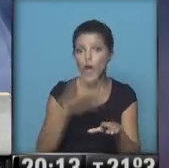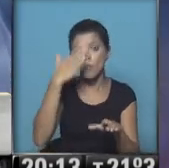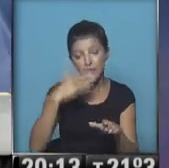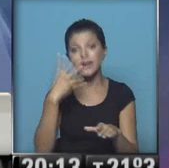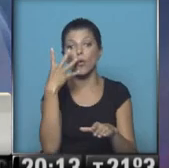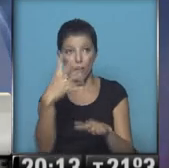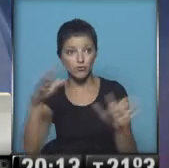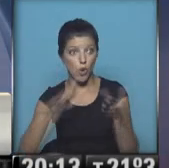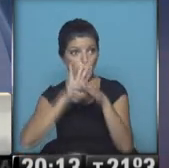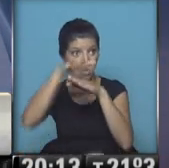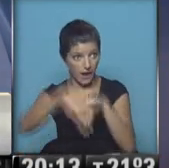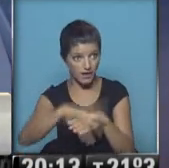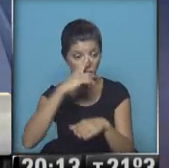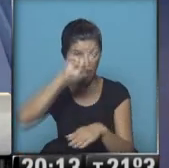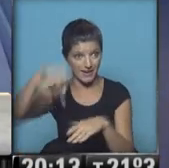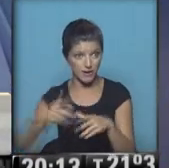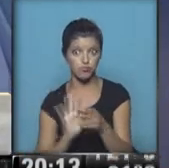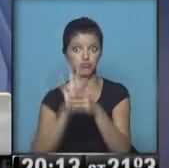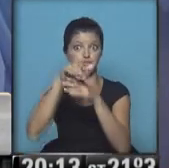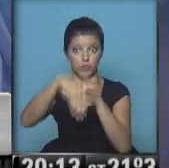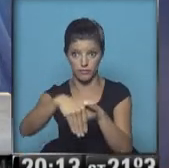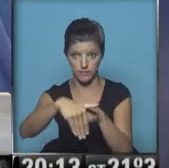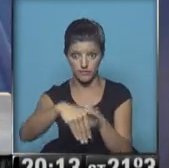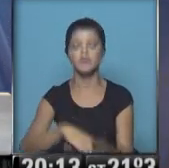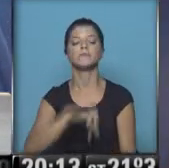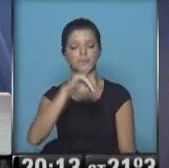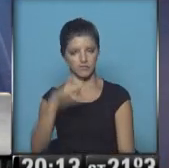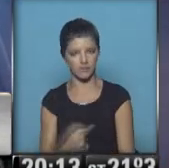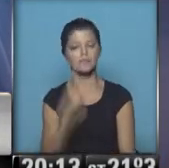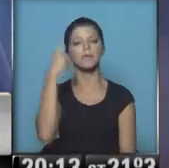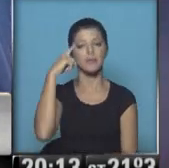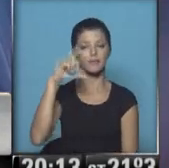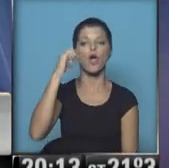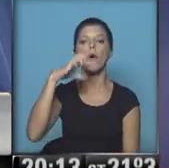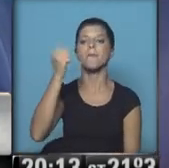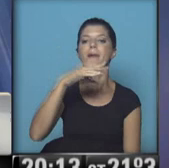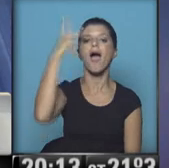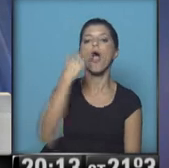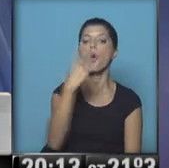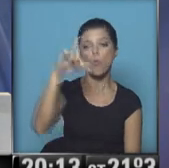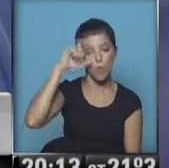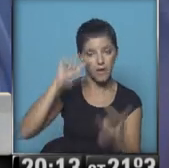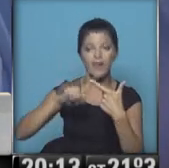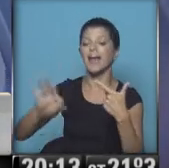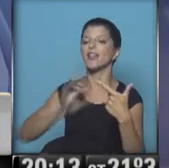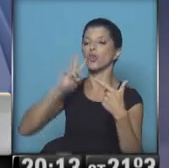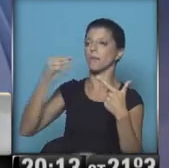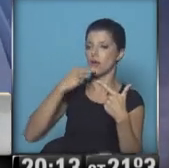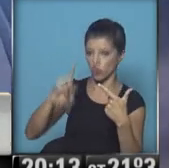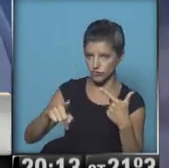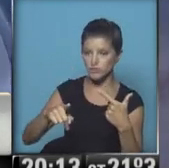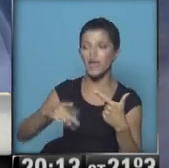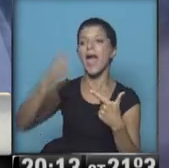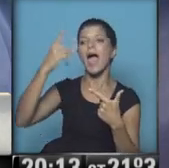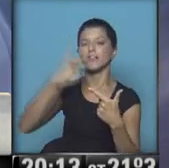terminaron haciendo erupción con este último. Se cree que el ciclo eruptivo del Copahue, el del Peterón en el 2011, el del Puyehue hace dos o